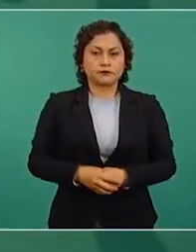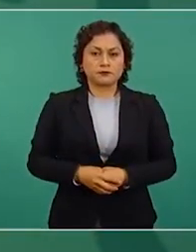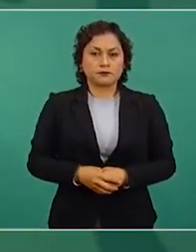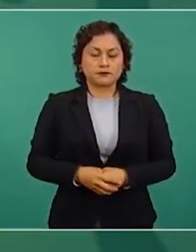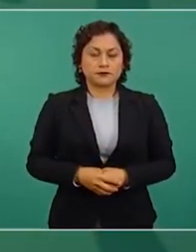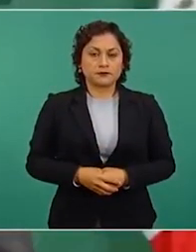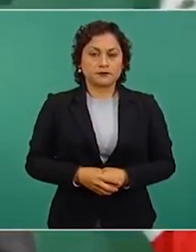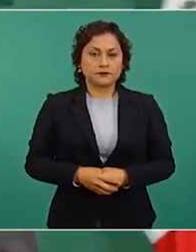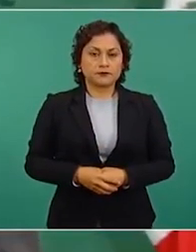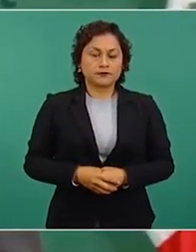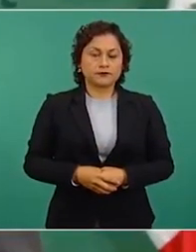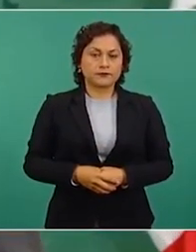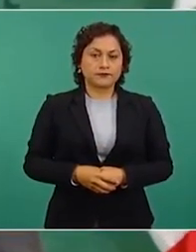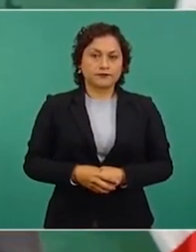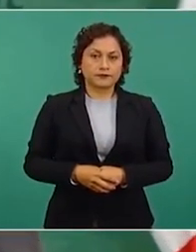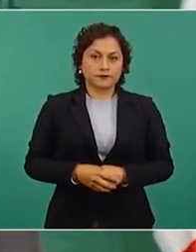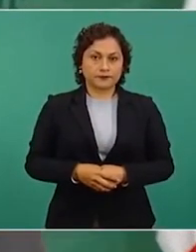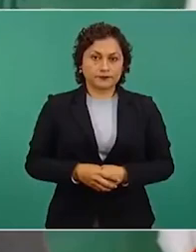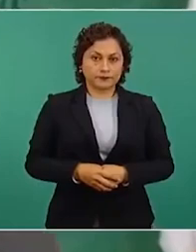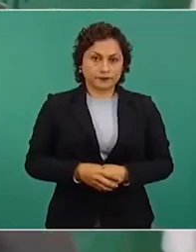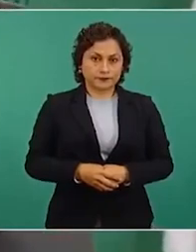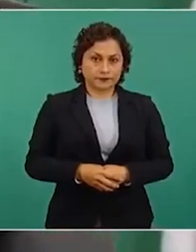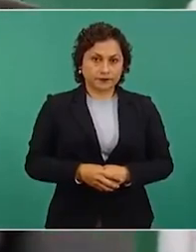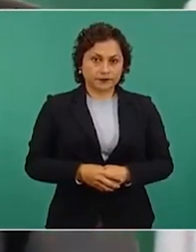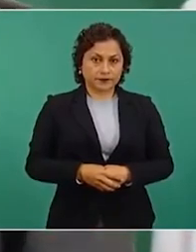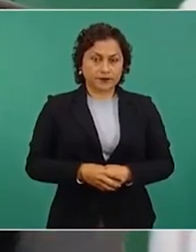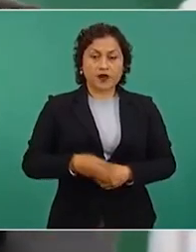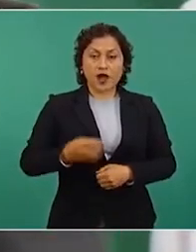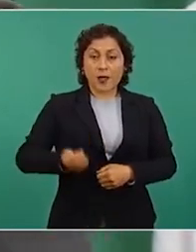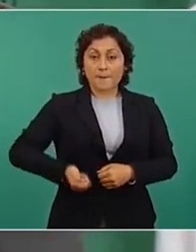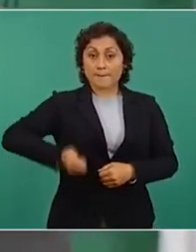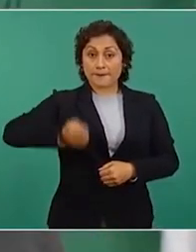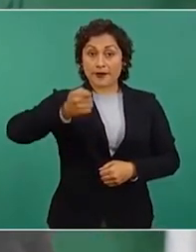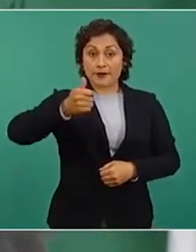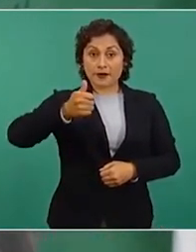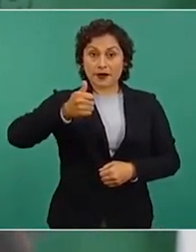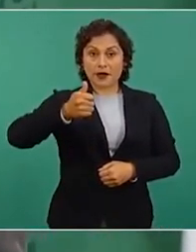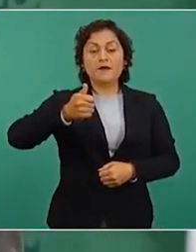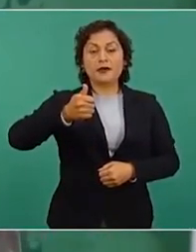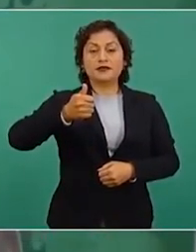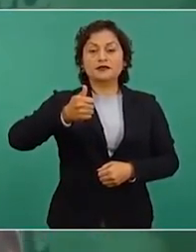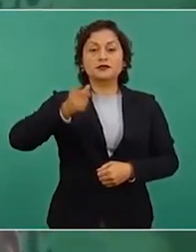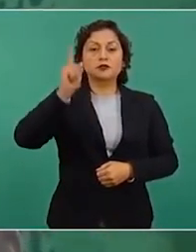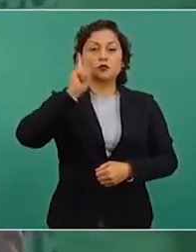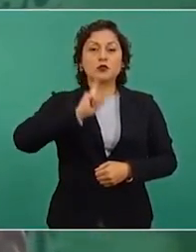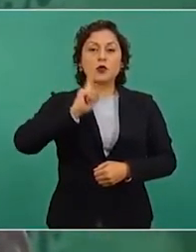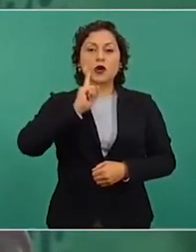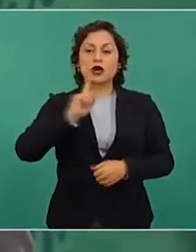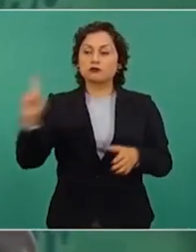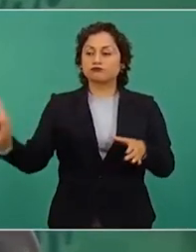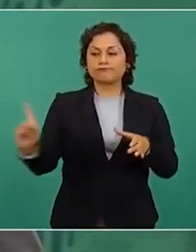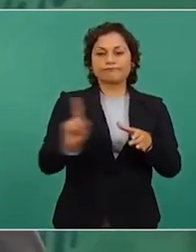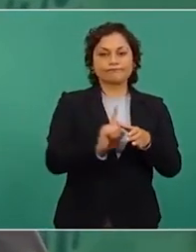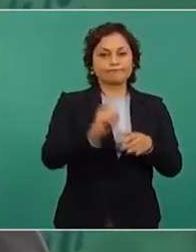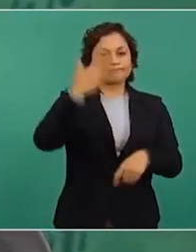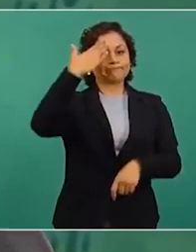Por primera vez va a estar encabezando el Banco de México una mujer.